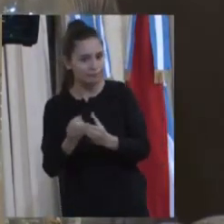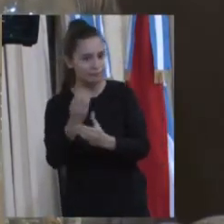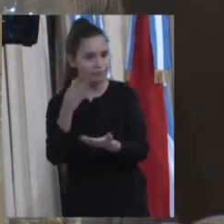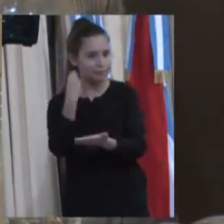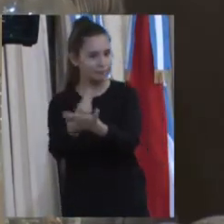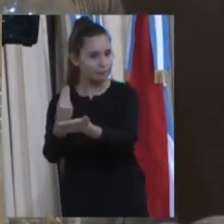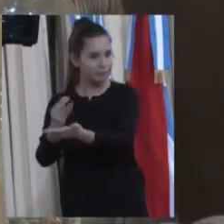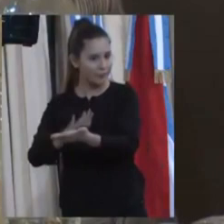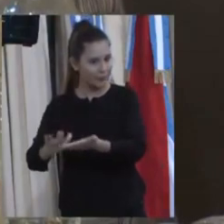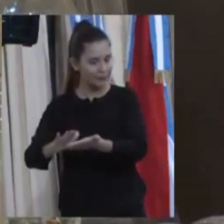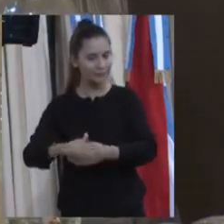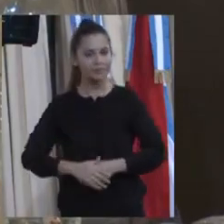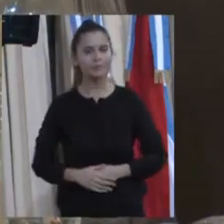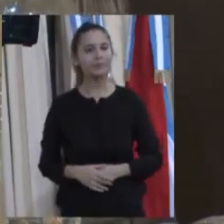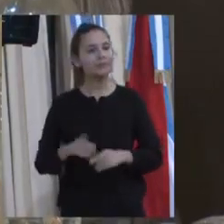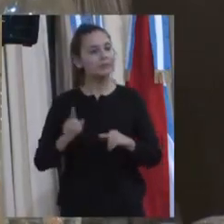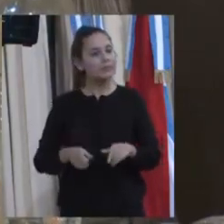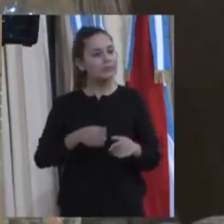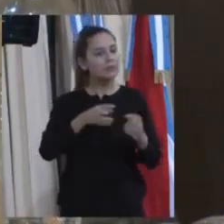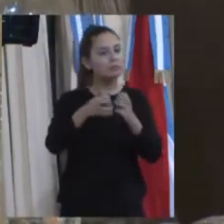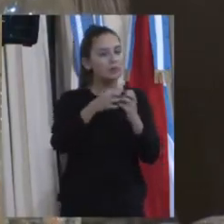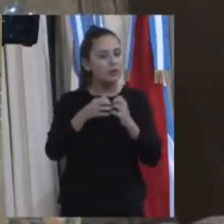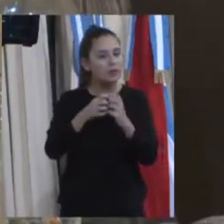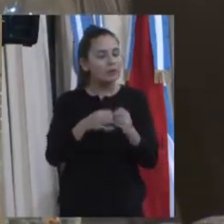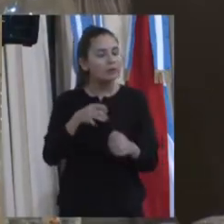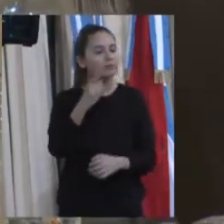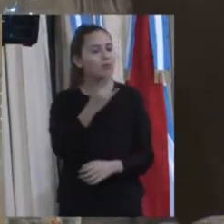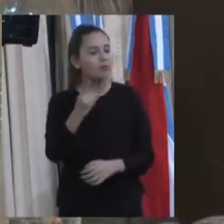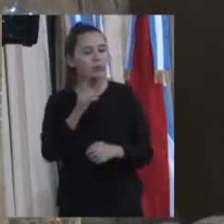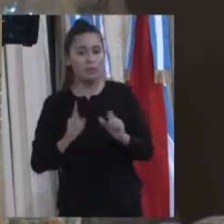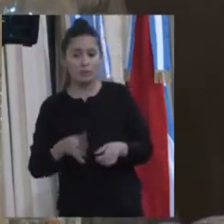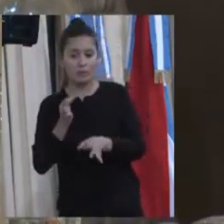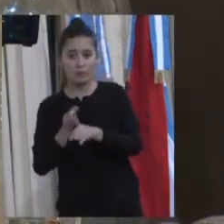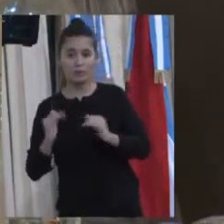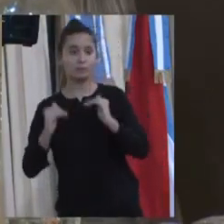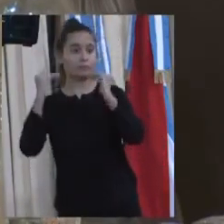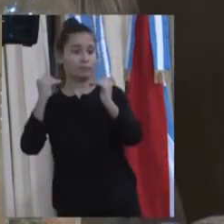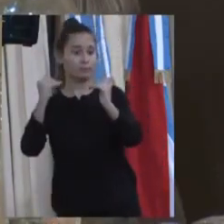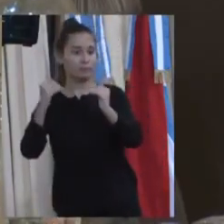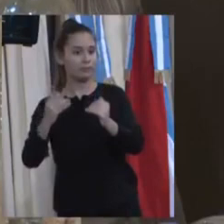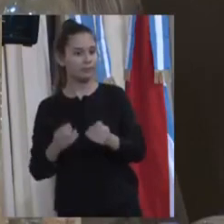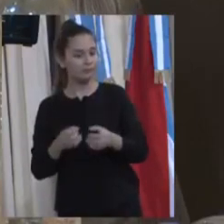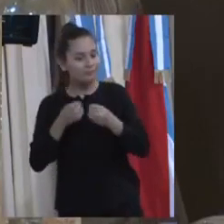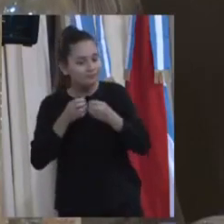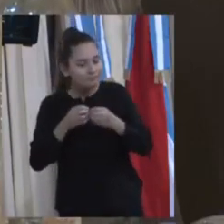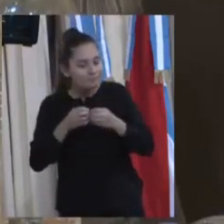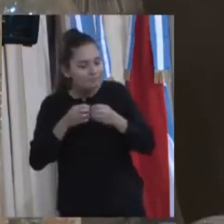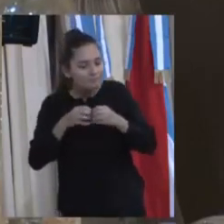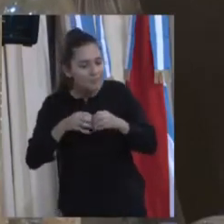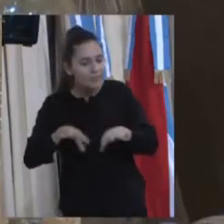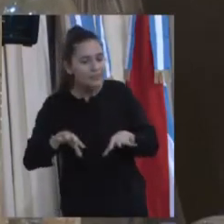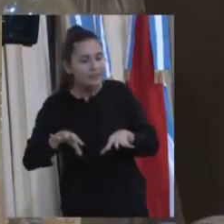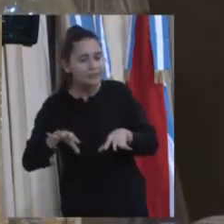y particularmente que los debates universitarios y de la educación superior empiezan a transitar